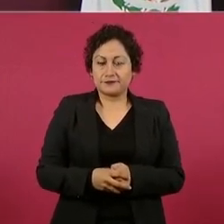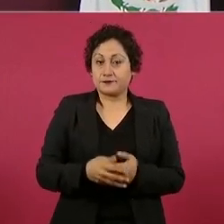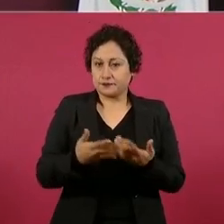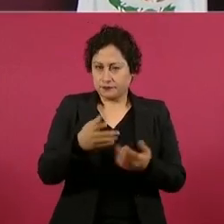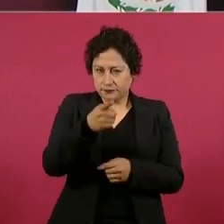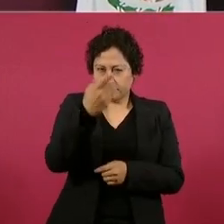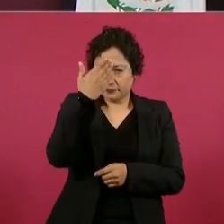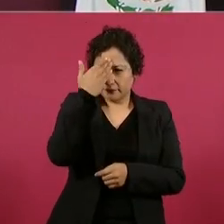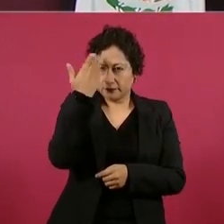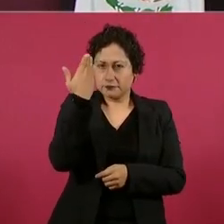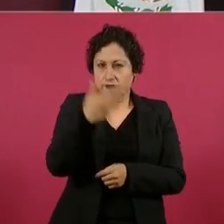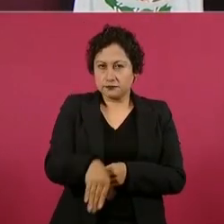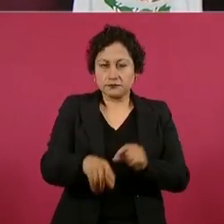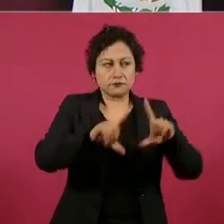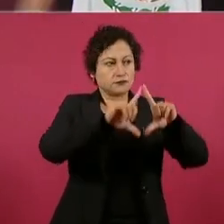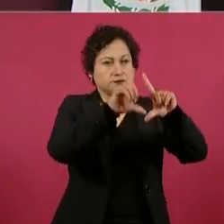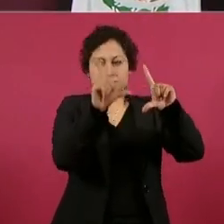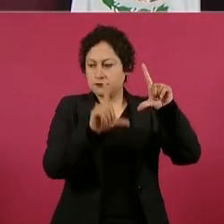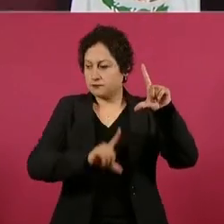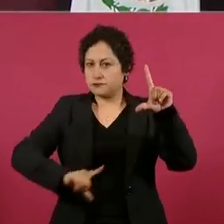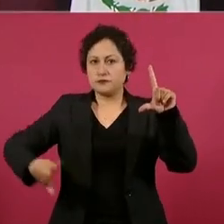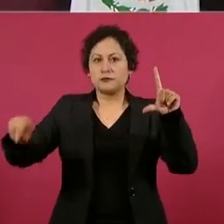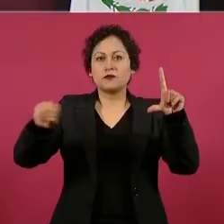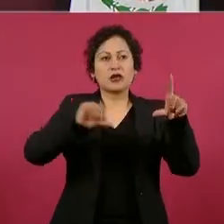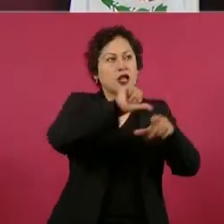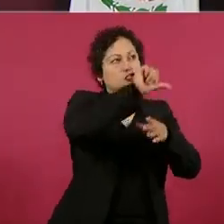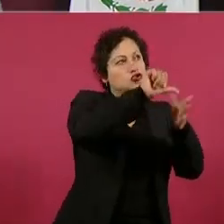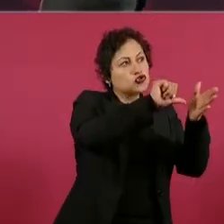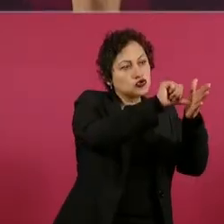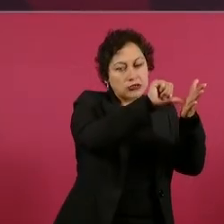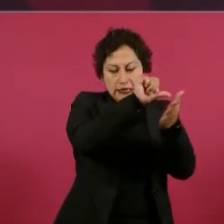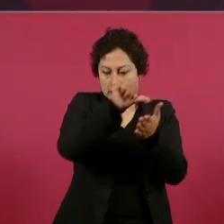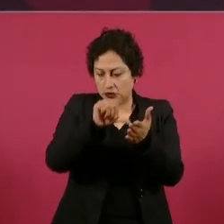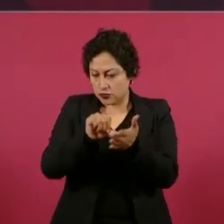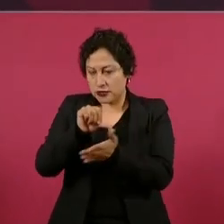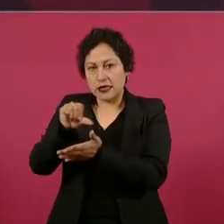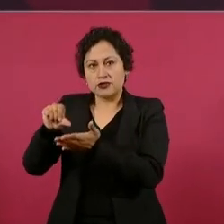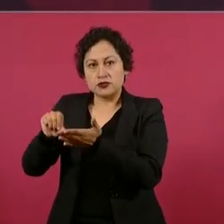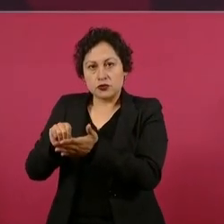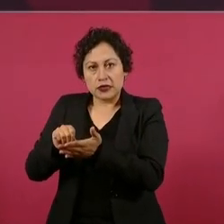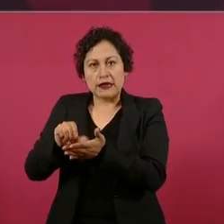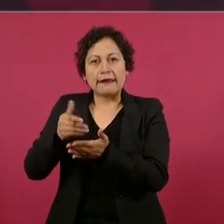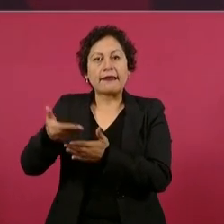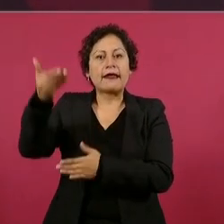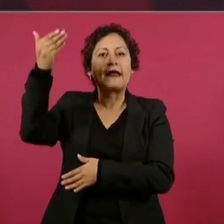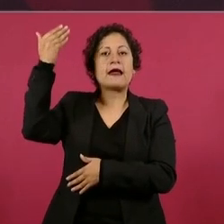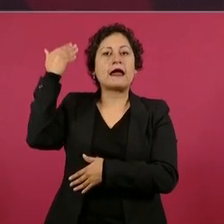ciudades que crecieron por el ferrocarril,